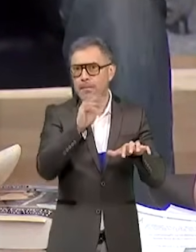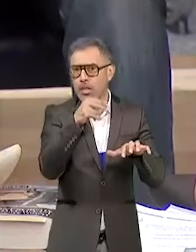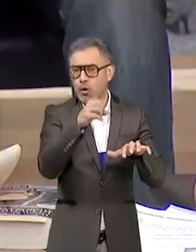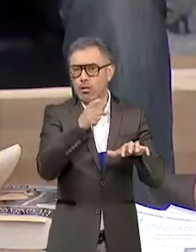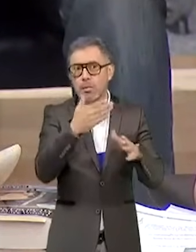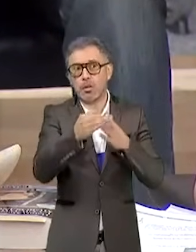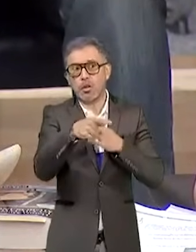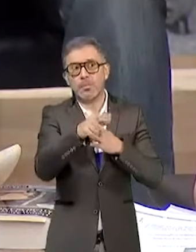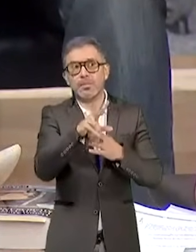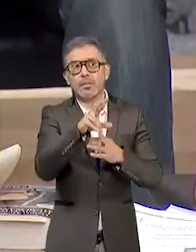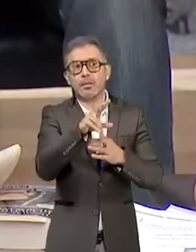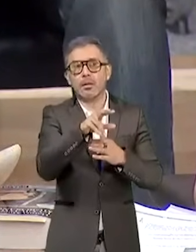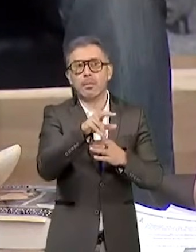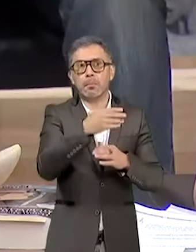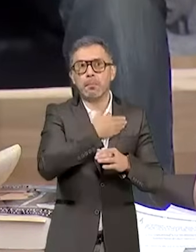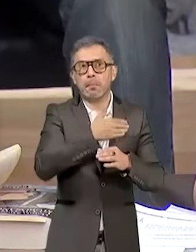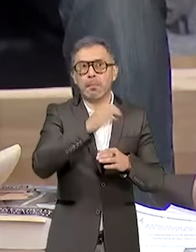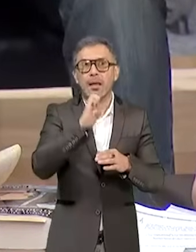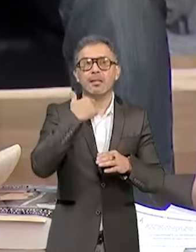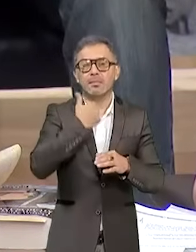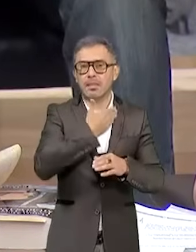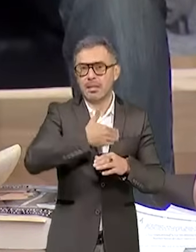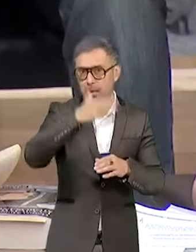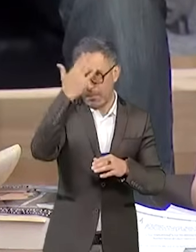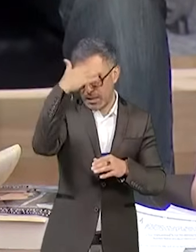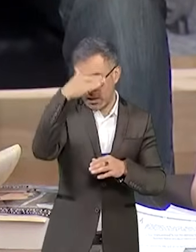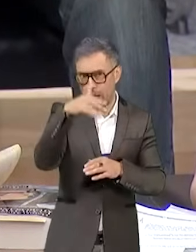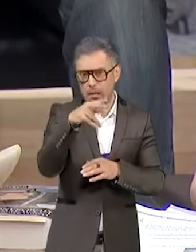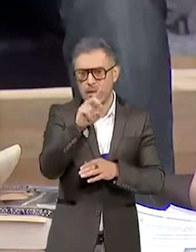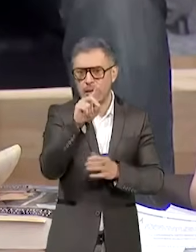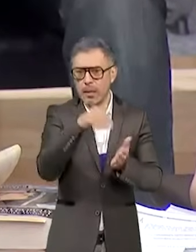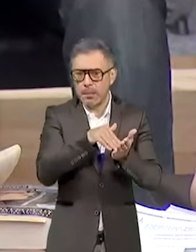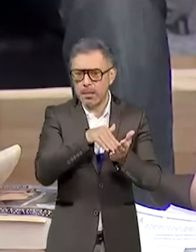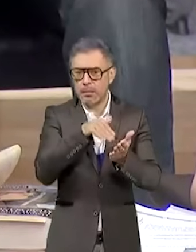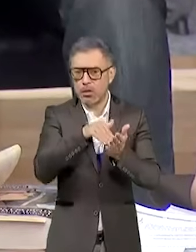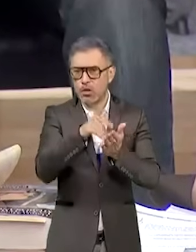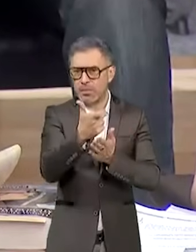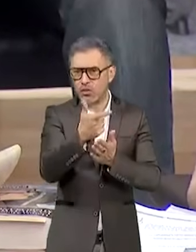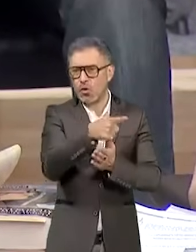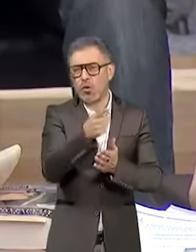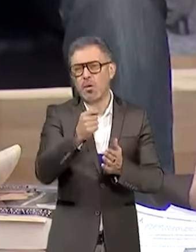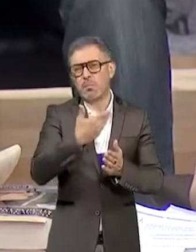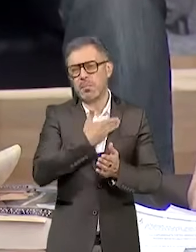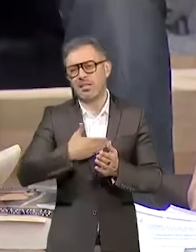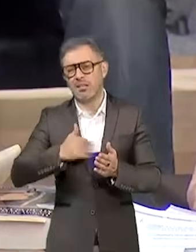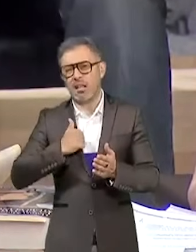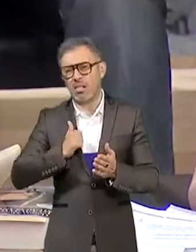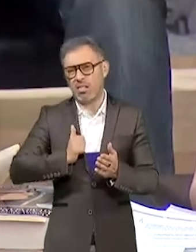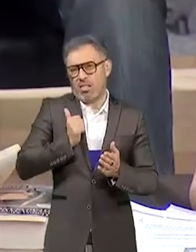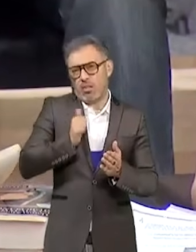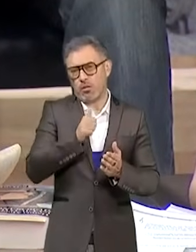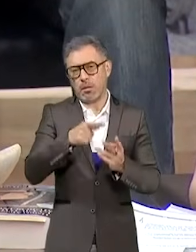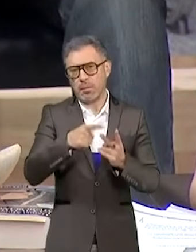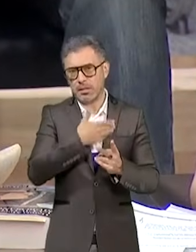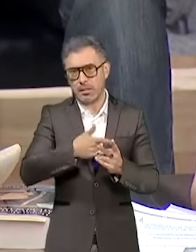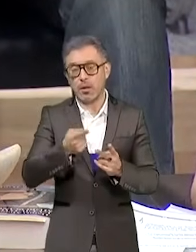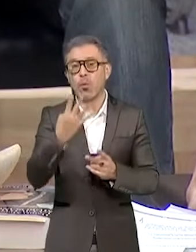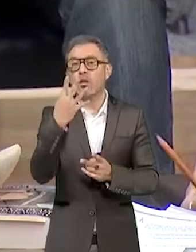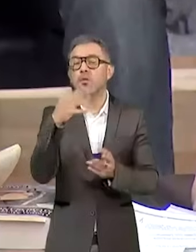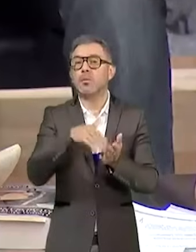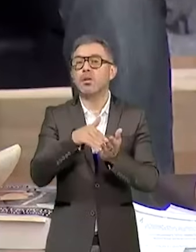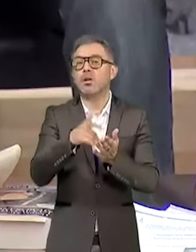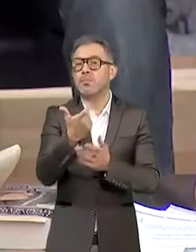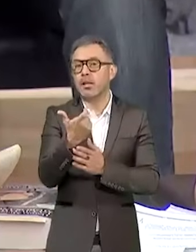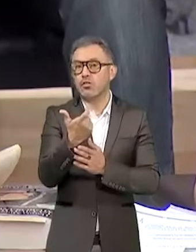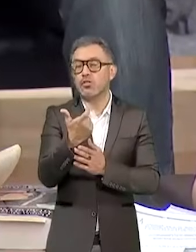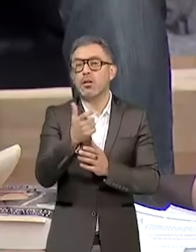30,000 millones de pesos los gastos estos del usurpador y del presidente. 4 millones de pesos en alcohol